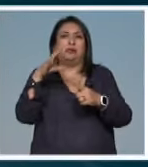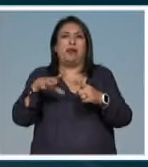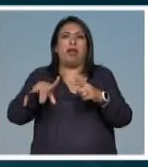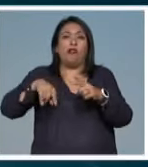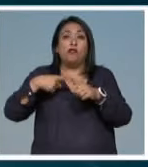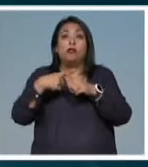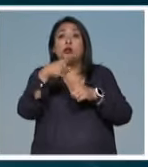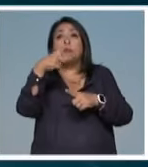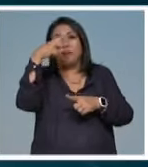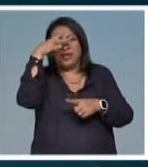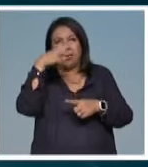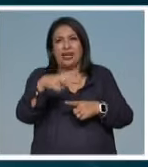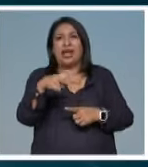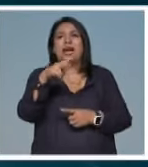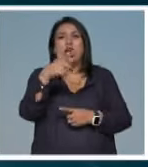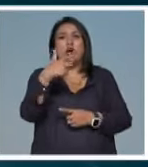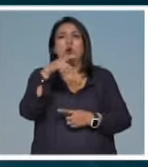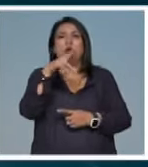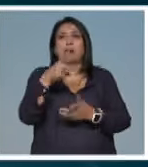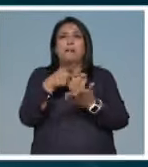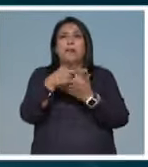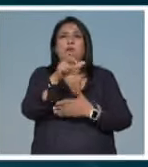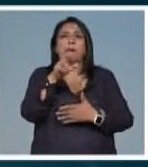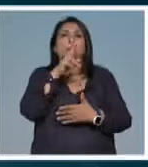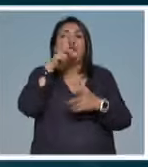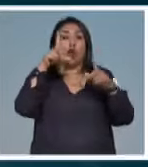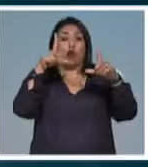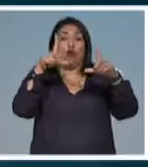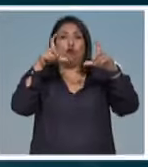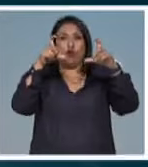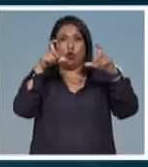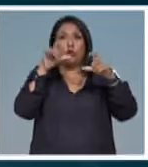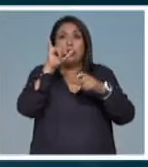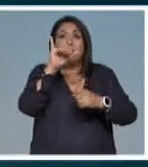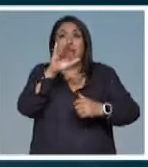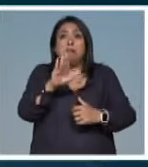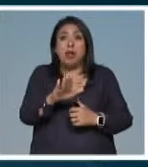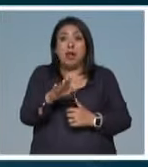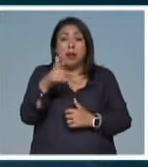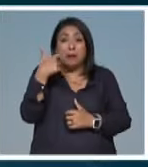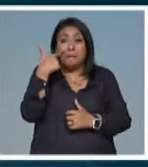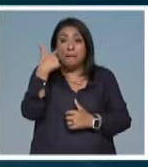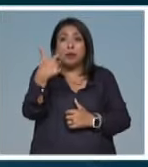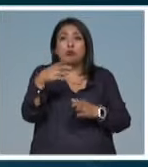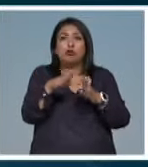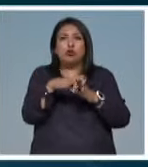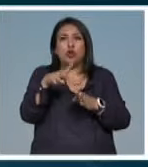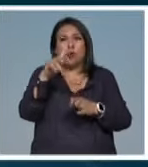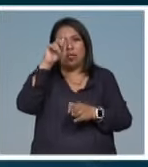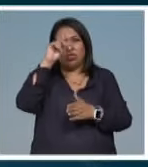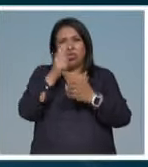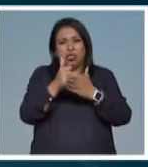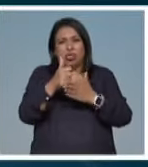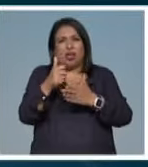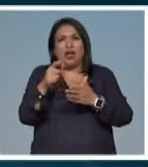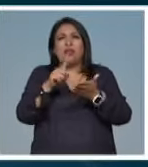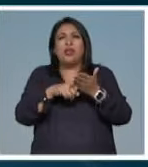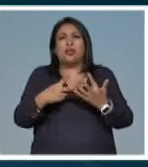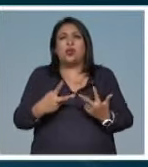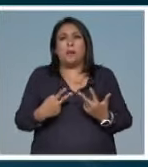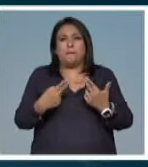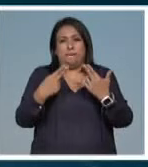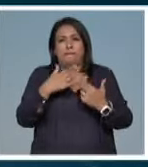mexicana Sashenka Gutiérrez, quien recibió el galardón a la mejor fotografía por una imagen en la que se muestran las cicatrices y la crudeza del cáncer